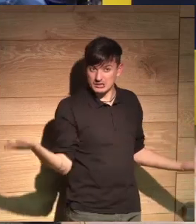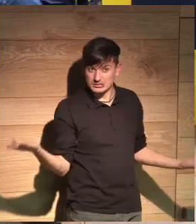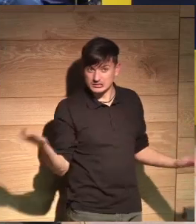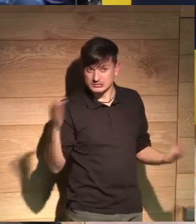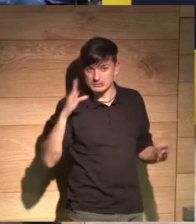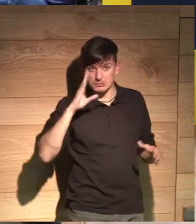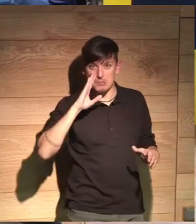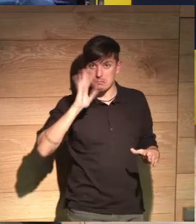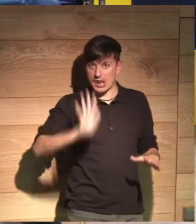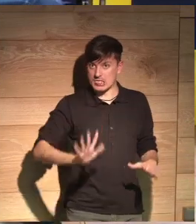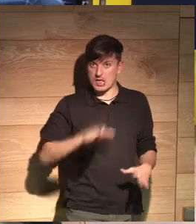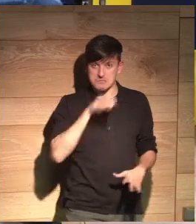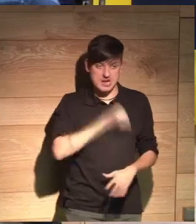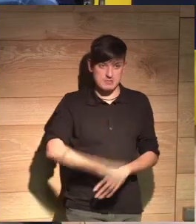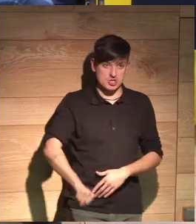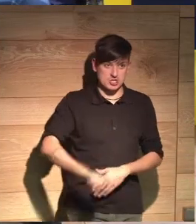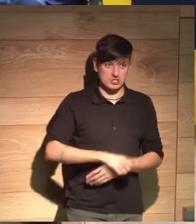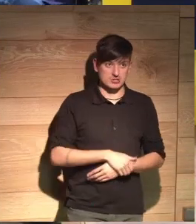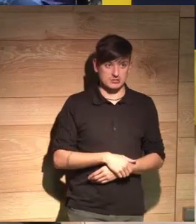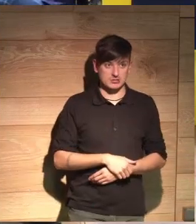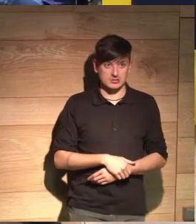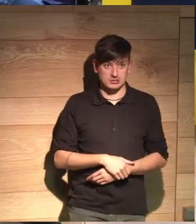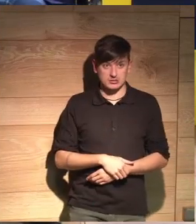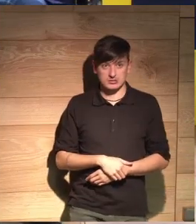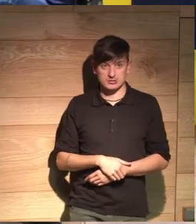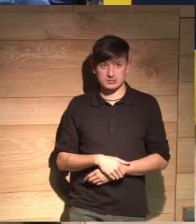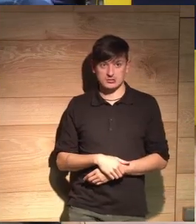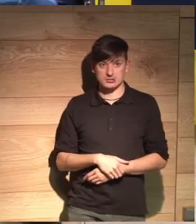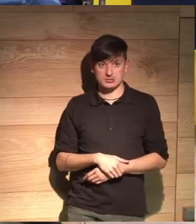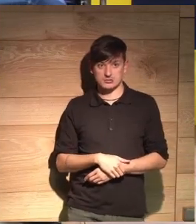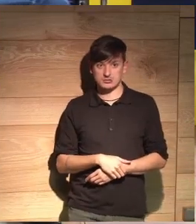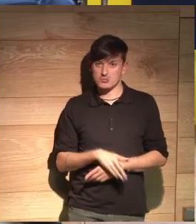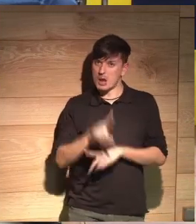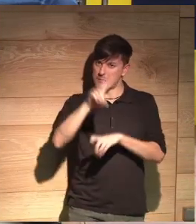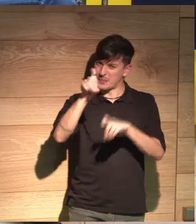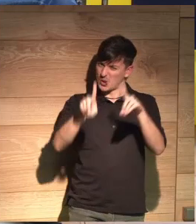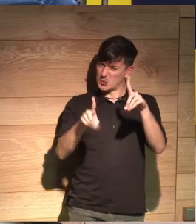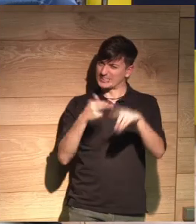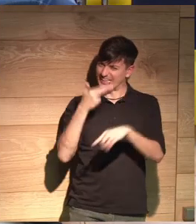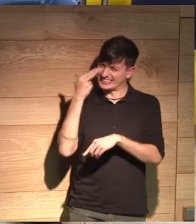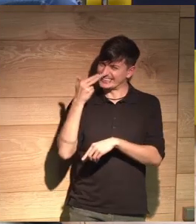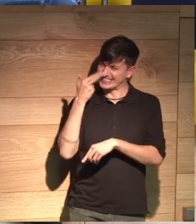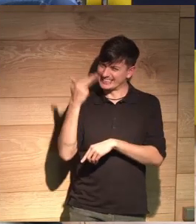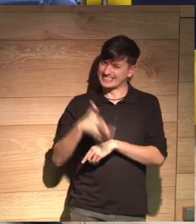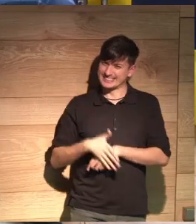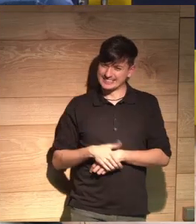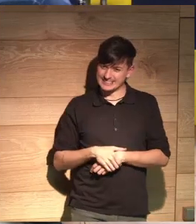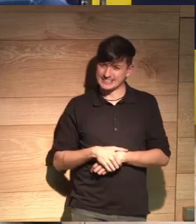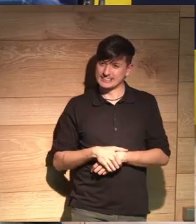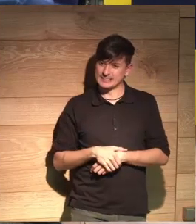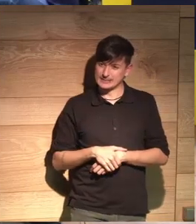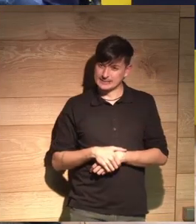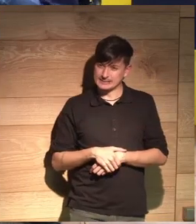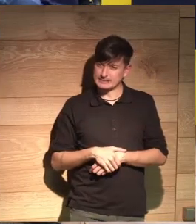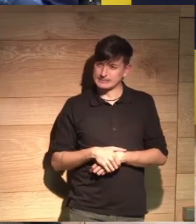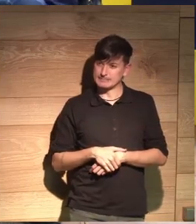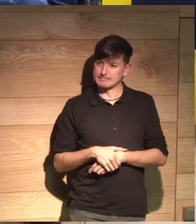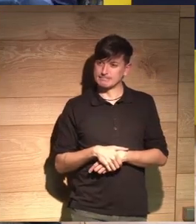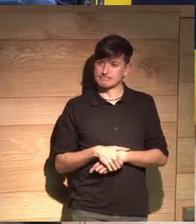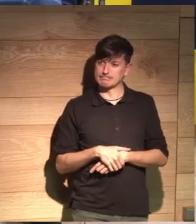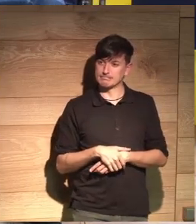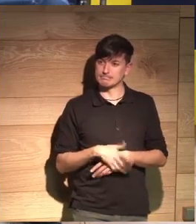maravilloso es una es una pregunta interesante bueno para par decir yo yo